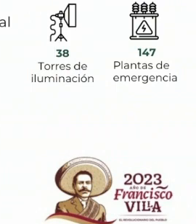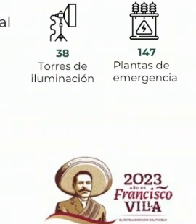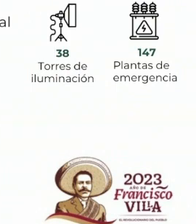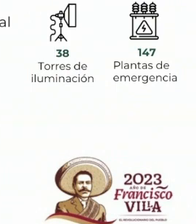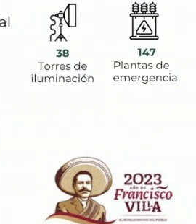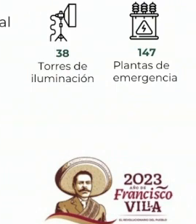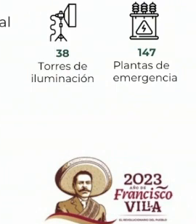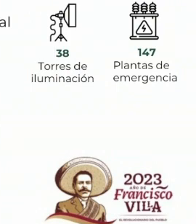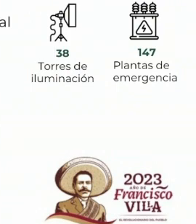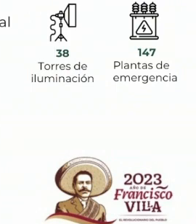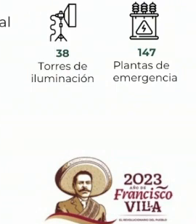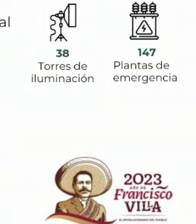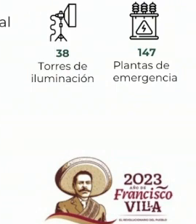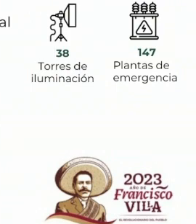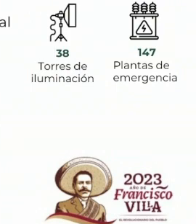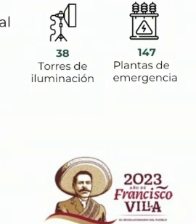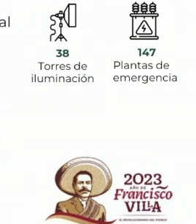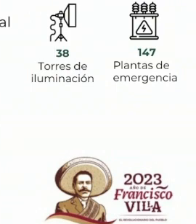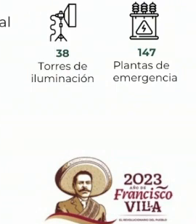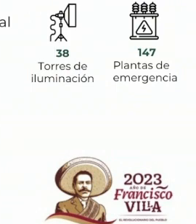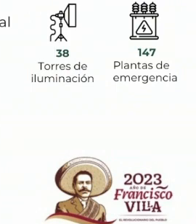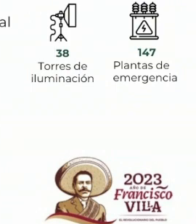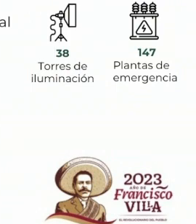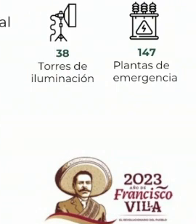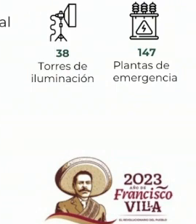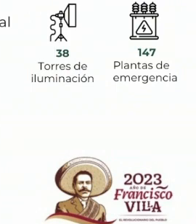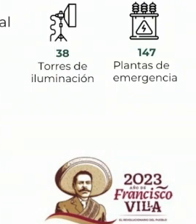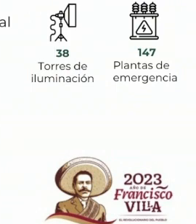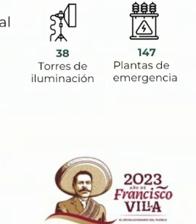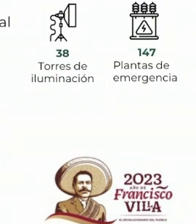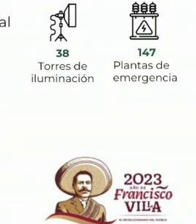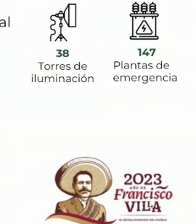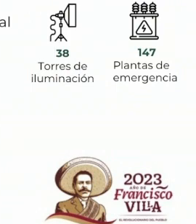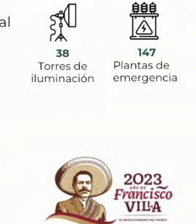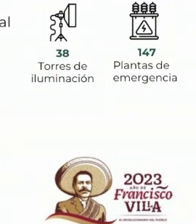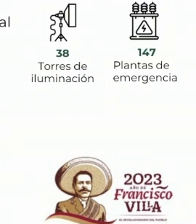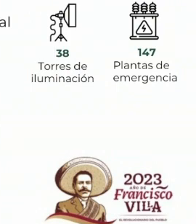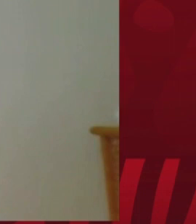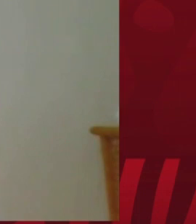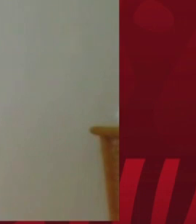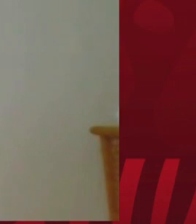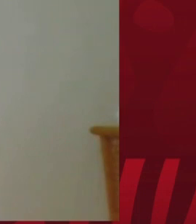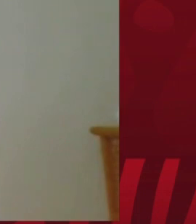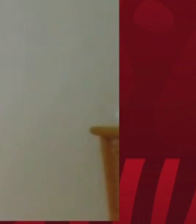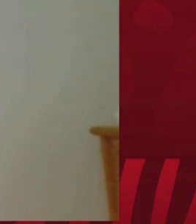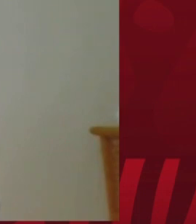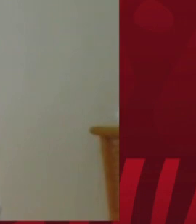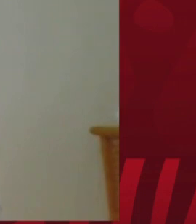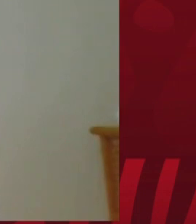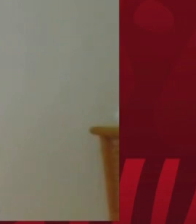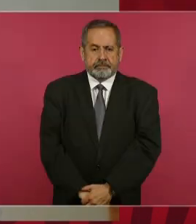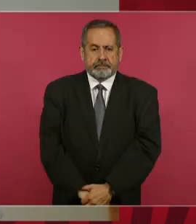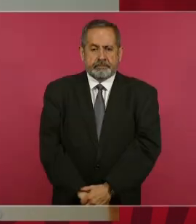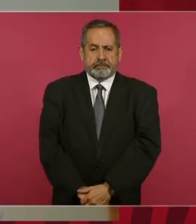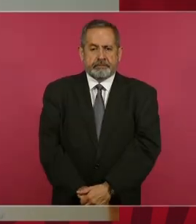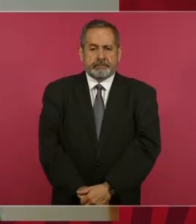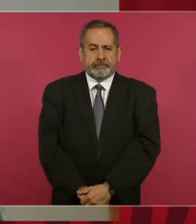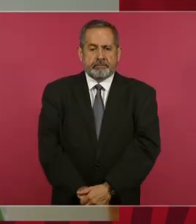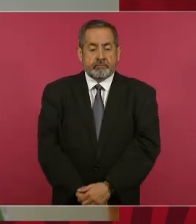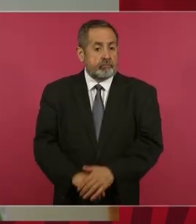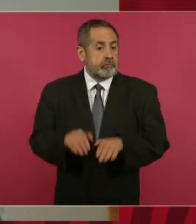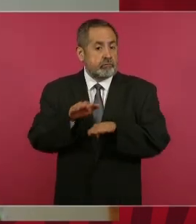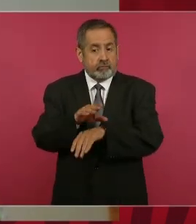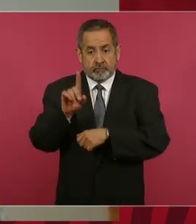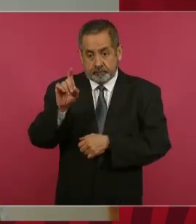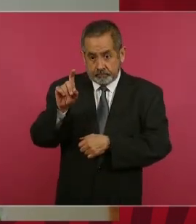7,180 toneladas de material eléctrico. En lo que respecta al suministro de agua, comento a ustedes